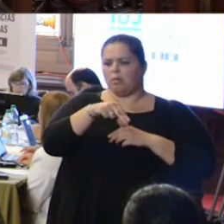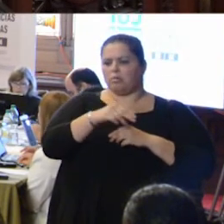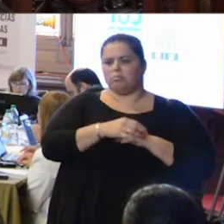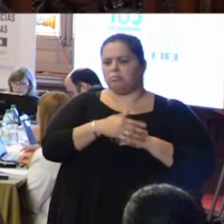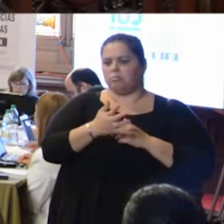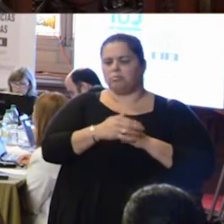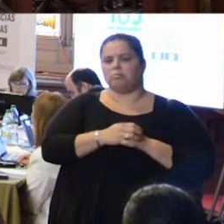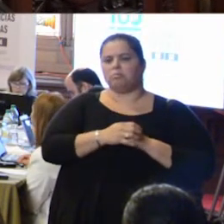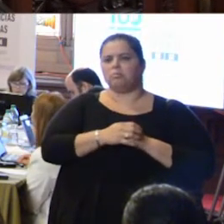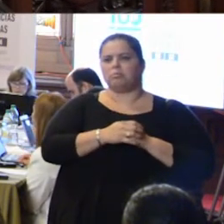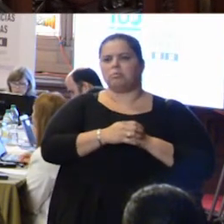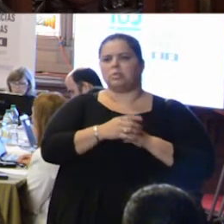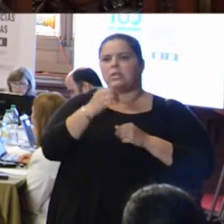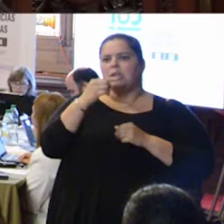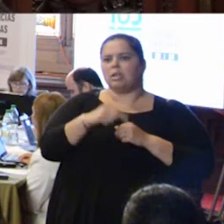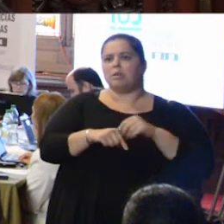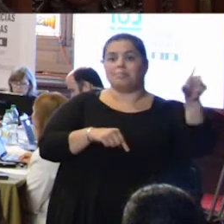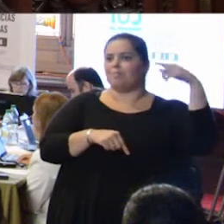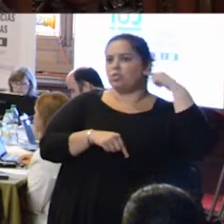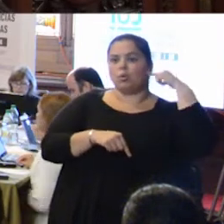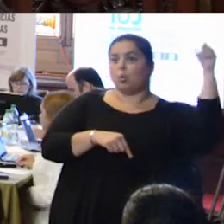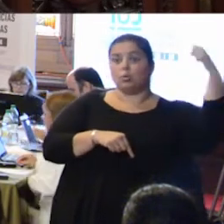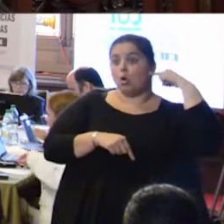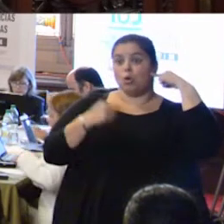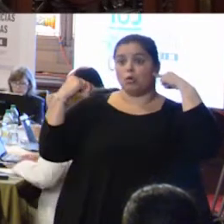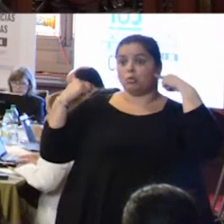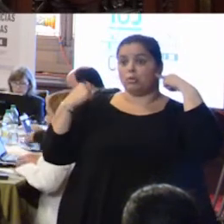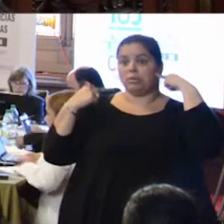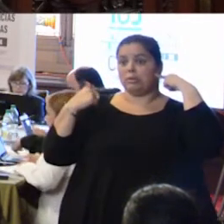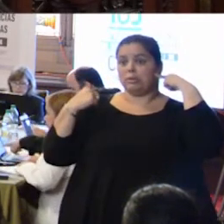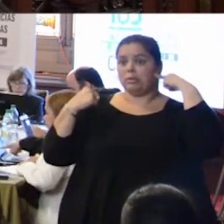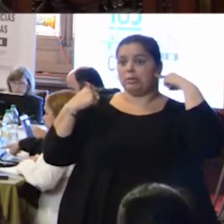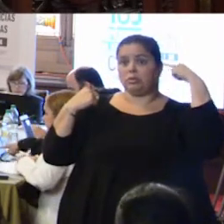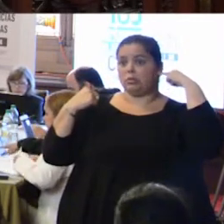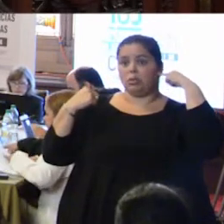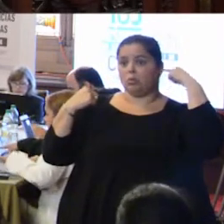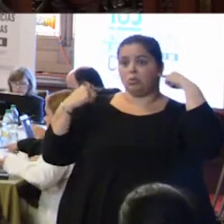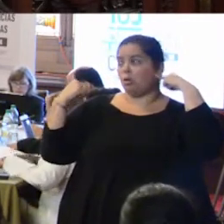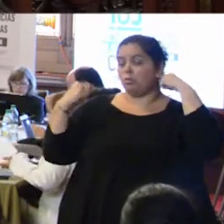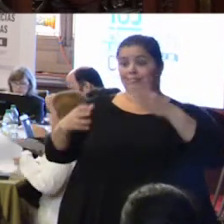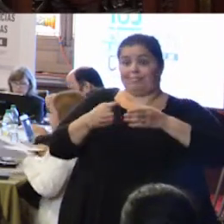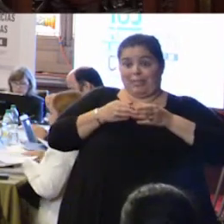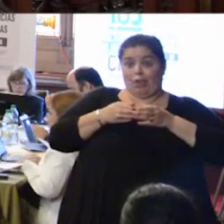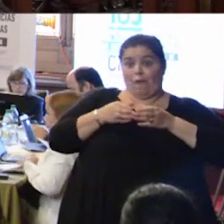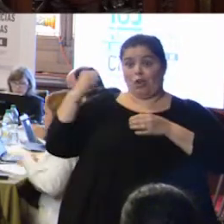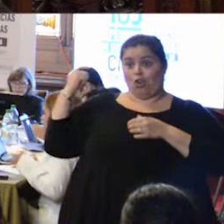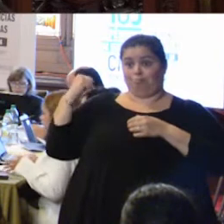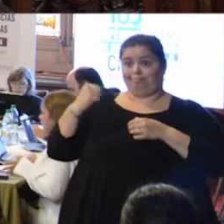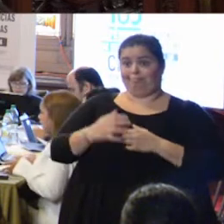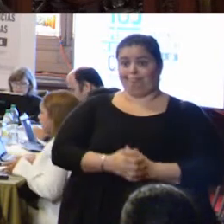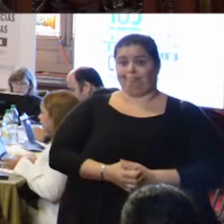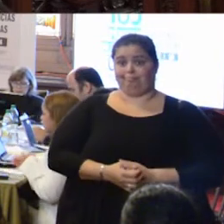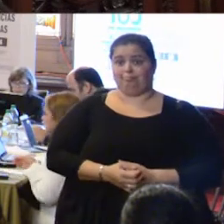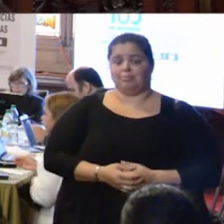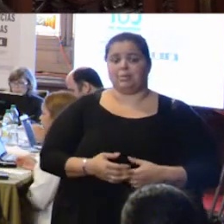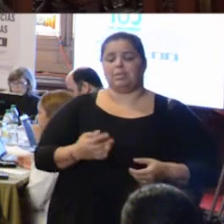en la actualidad se encuentra en etapa de pruebas y alegatos. Finalmente, pues quiero mencionarles el caso relacionado con